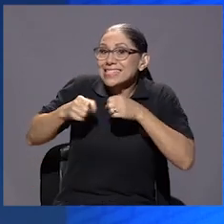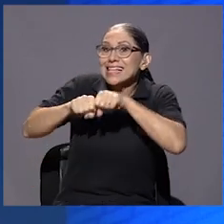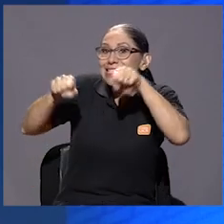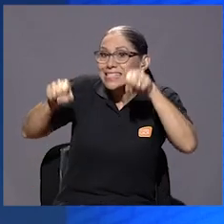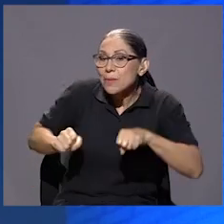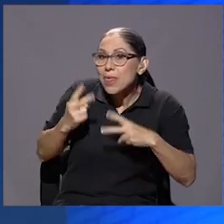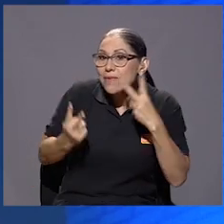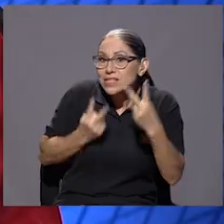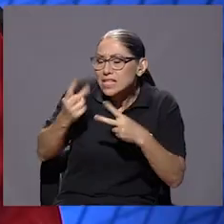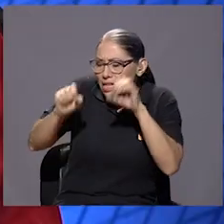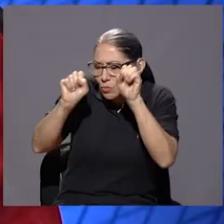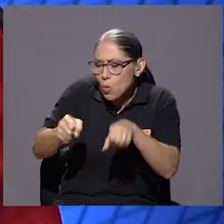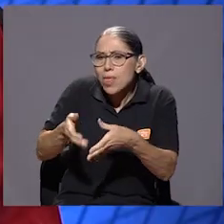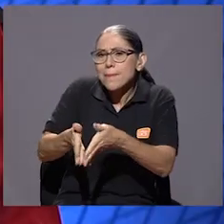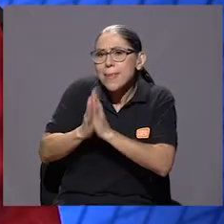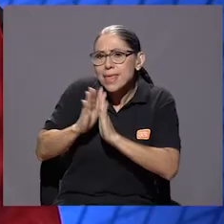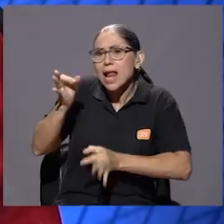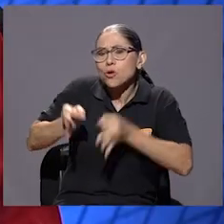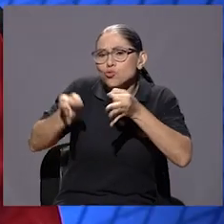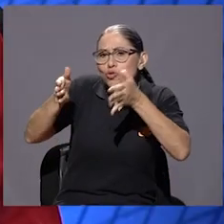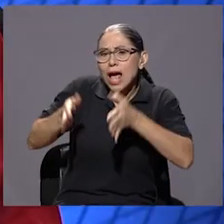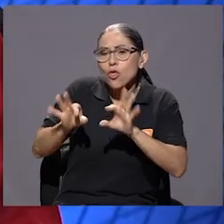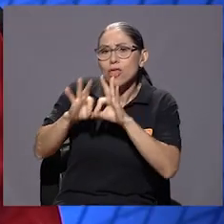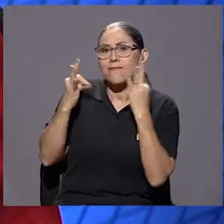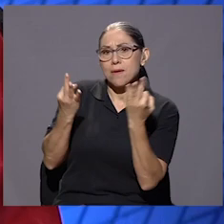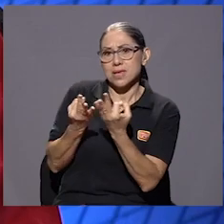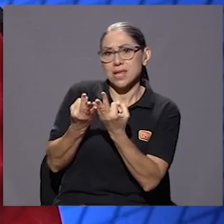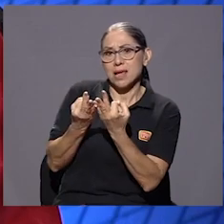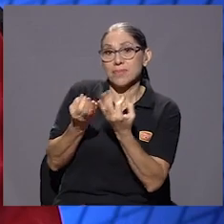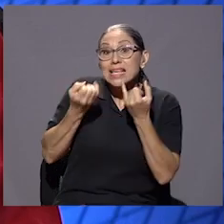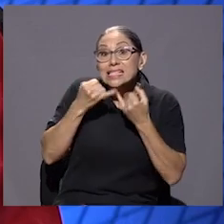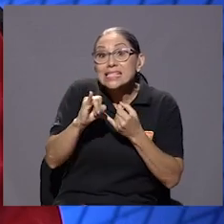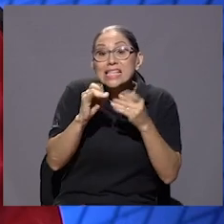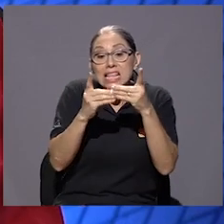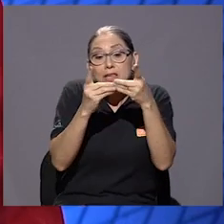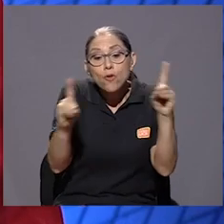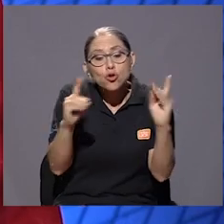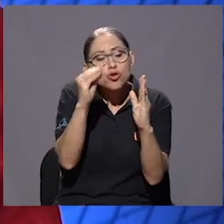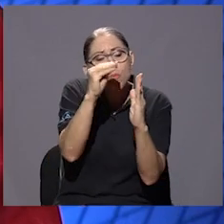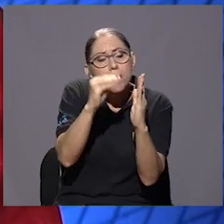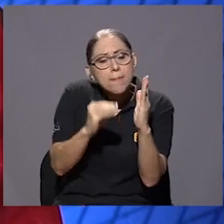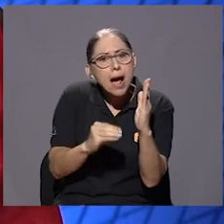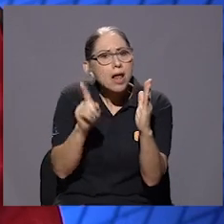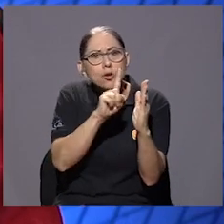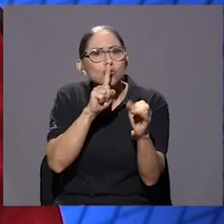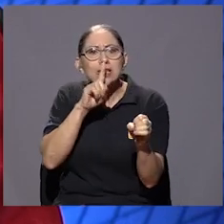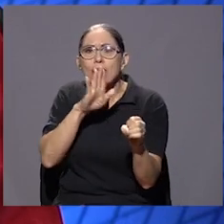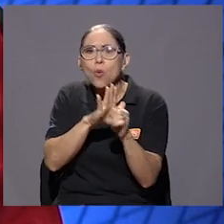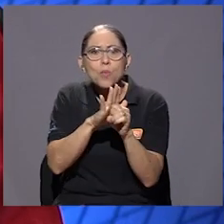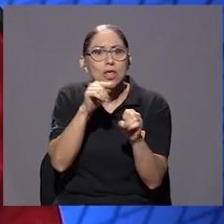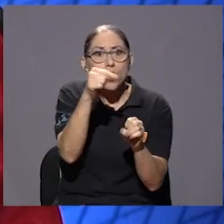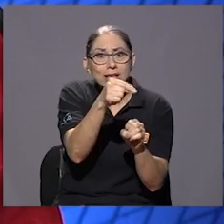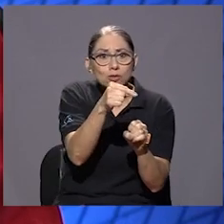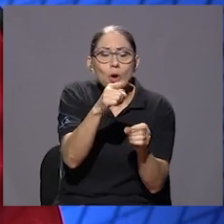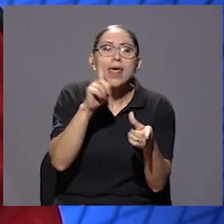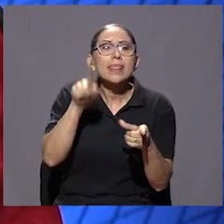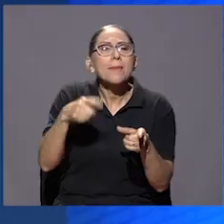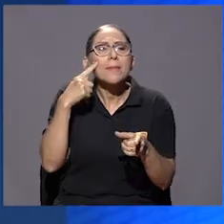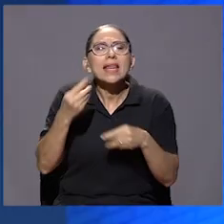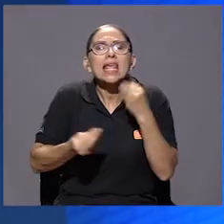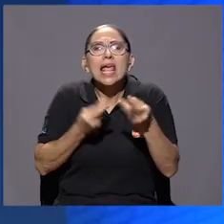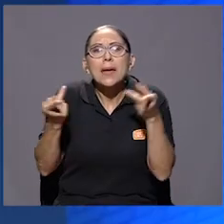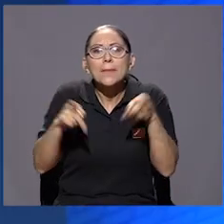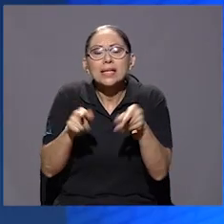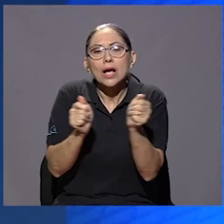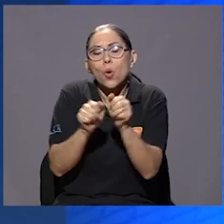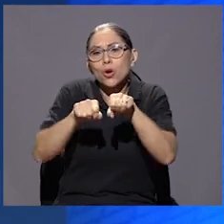juzgado de familia, porque si no se está cumpliendo lo que se estipuló en el divorcio, hay que revisar qué pasa con ese régimen de visitas, porque